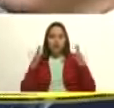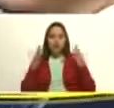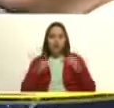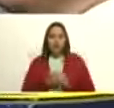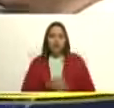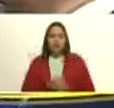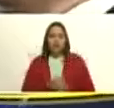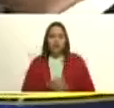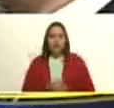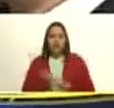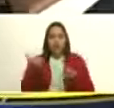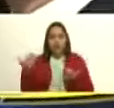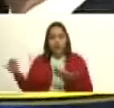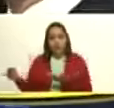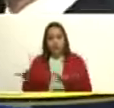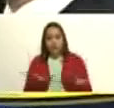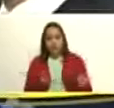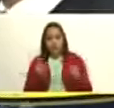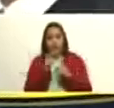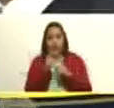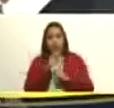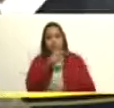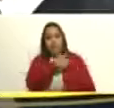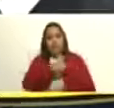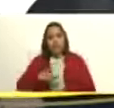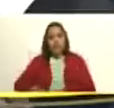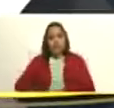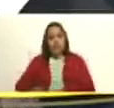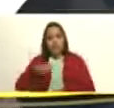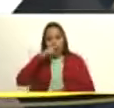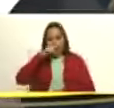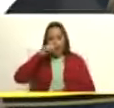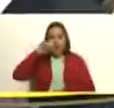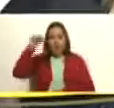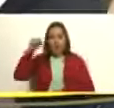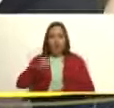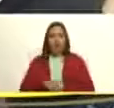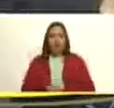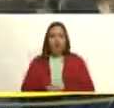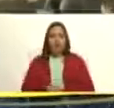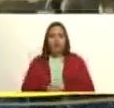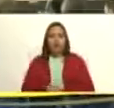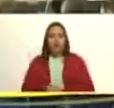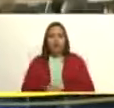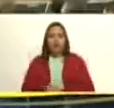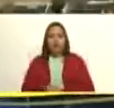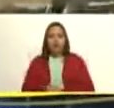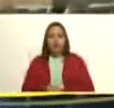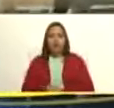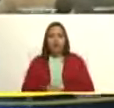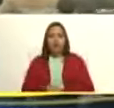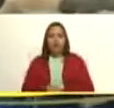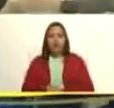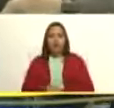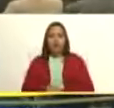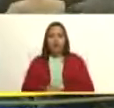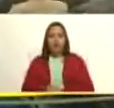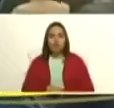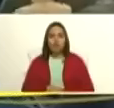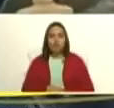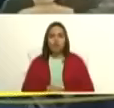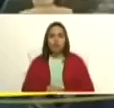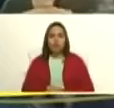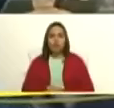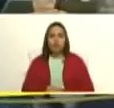Palabras del ciudadano Nicolás Maduro Moros, presidente constitucional de la República Bolivariana de Venezuela.